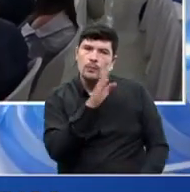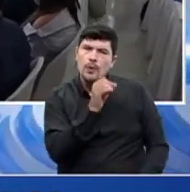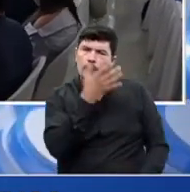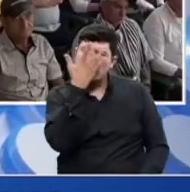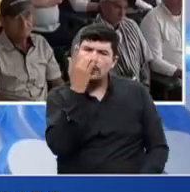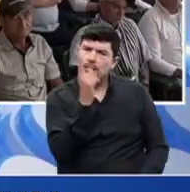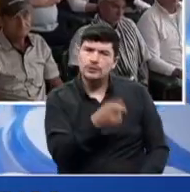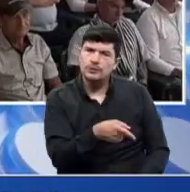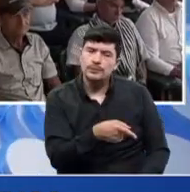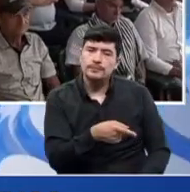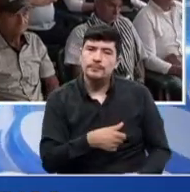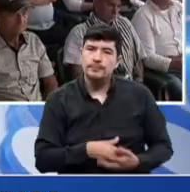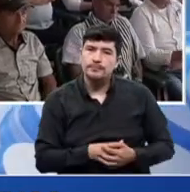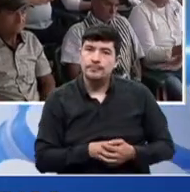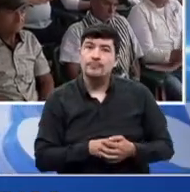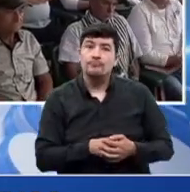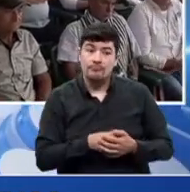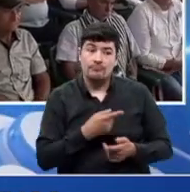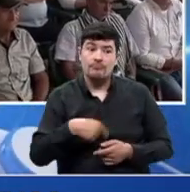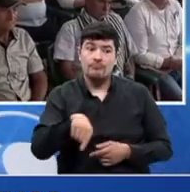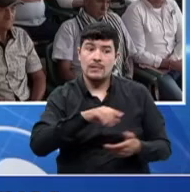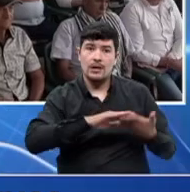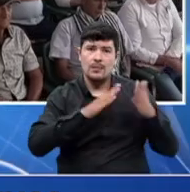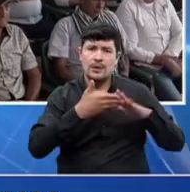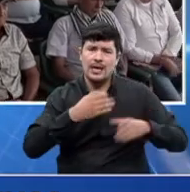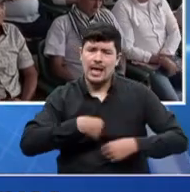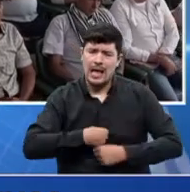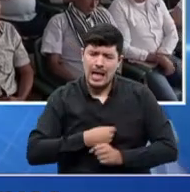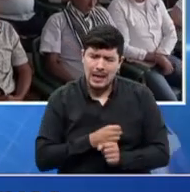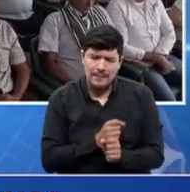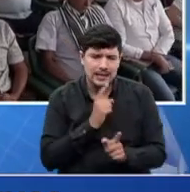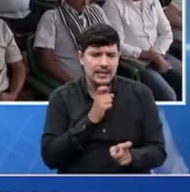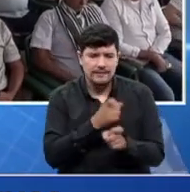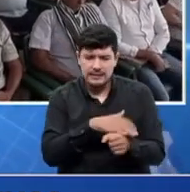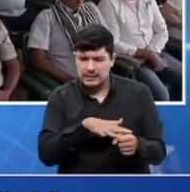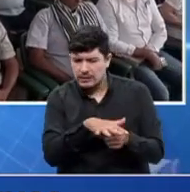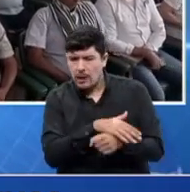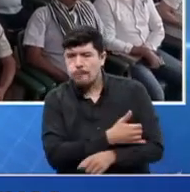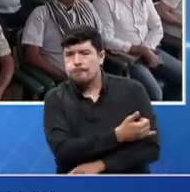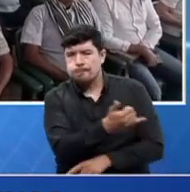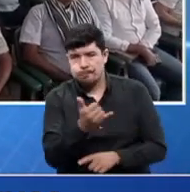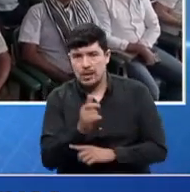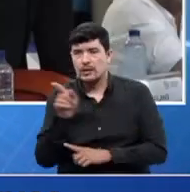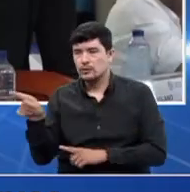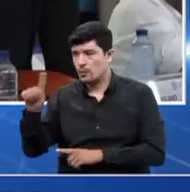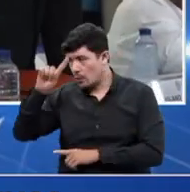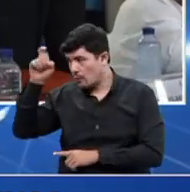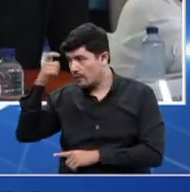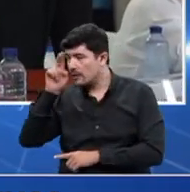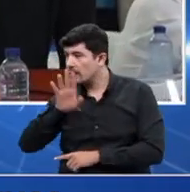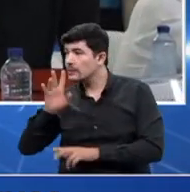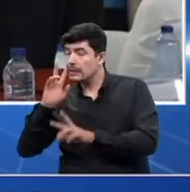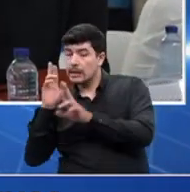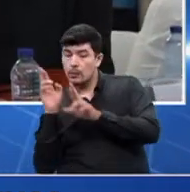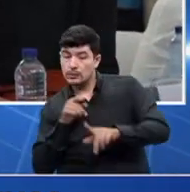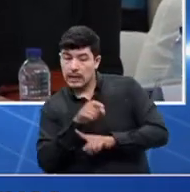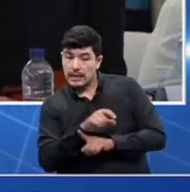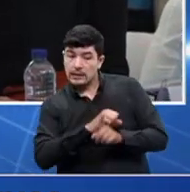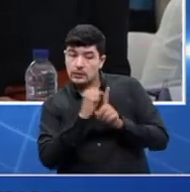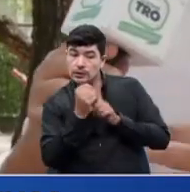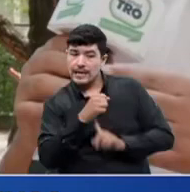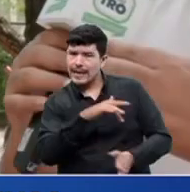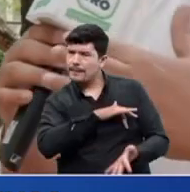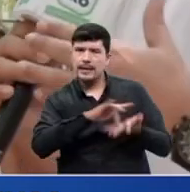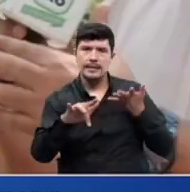vez la crisis de hambre que atraviesa la región en este momento. Guillermo, se había anunciado de un paro el